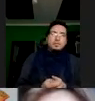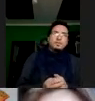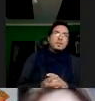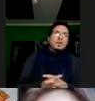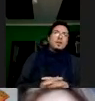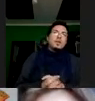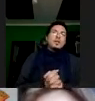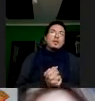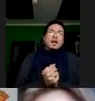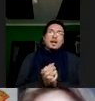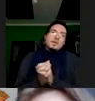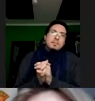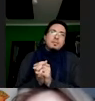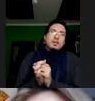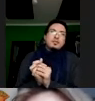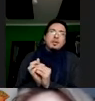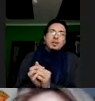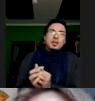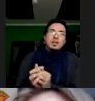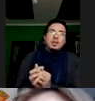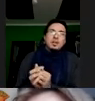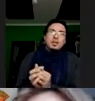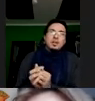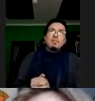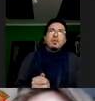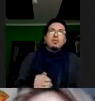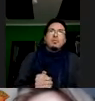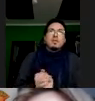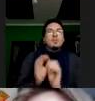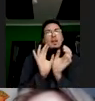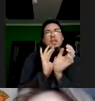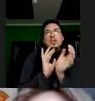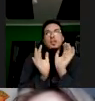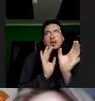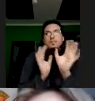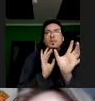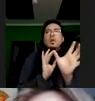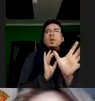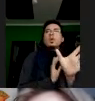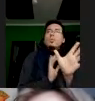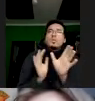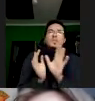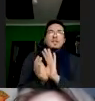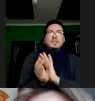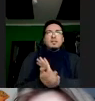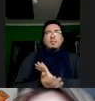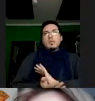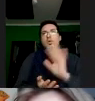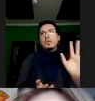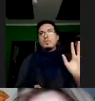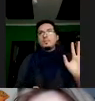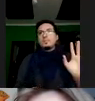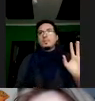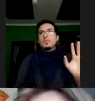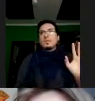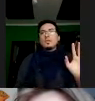ejemplos. Arriba, en la parte superior, están viendo el ejemplo de manera 3D, cómo se hace el plano de